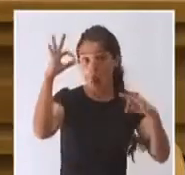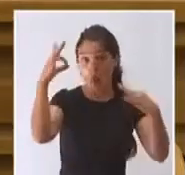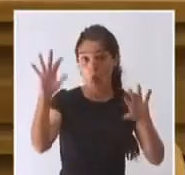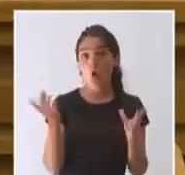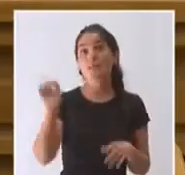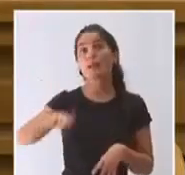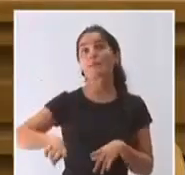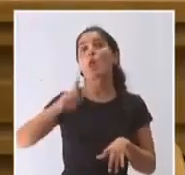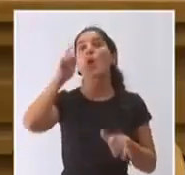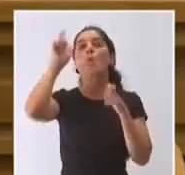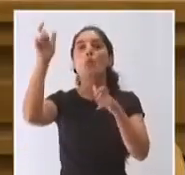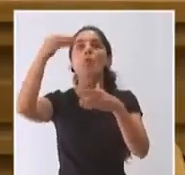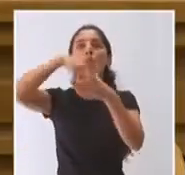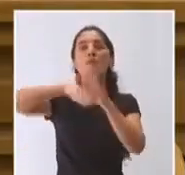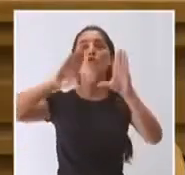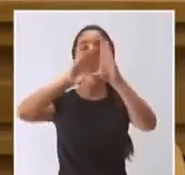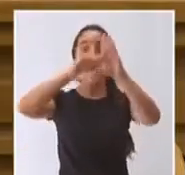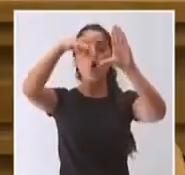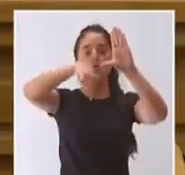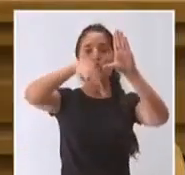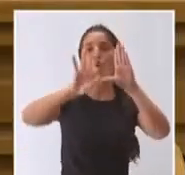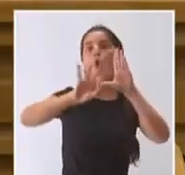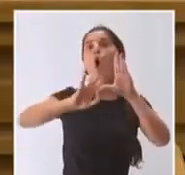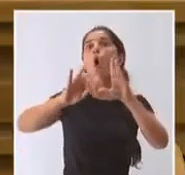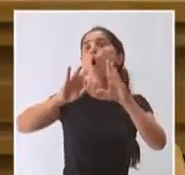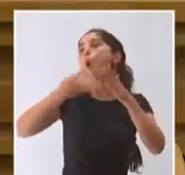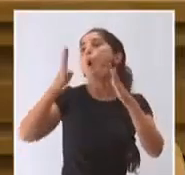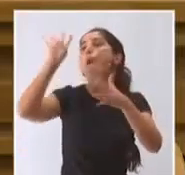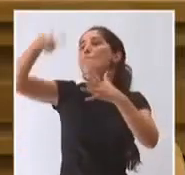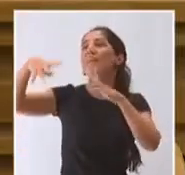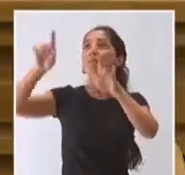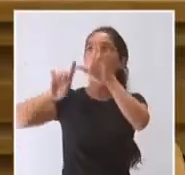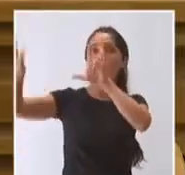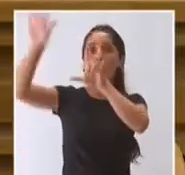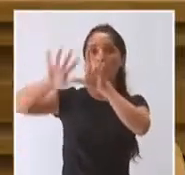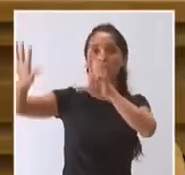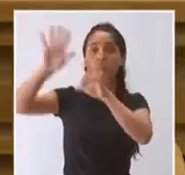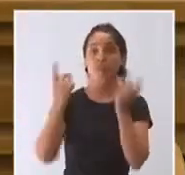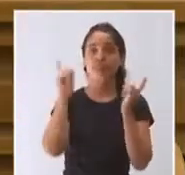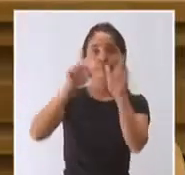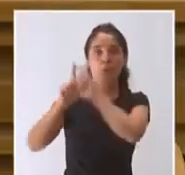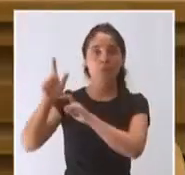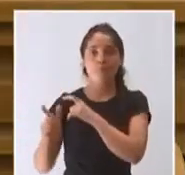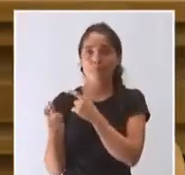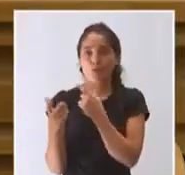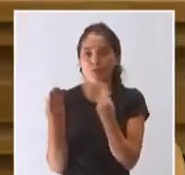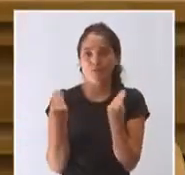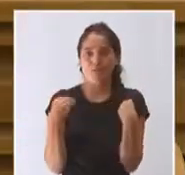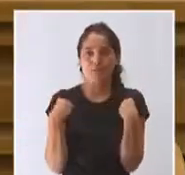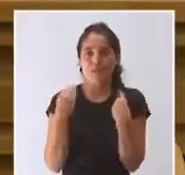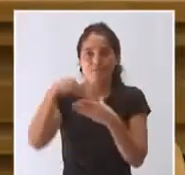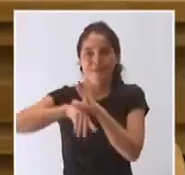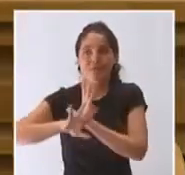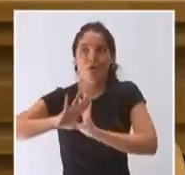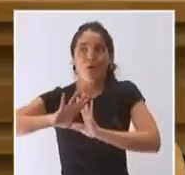madrid o del entorno de barcelona en una población de esas grandes que tienen a veces más habitantes que toda una provincia nuestra con